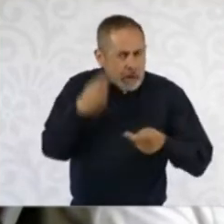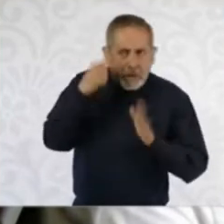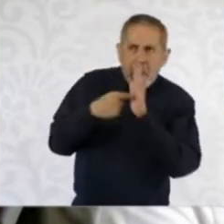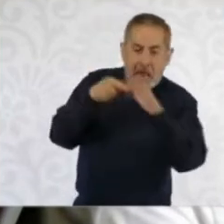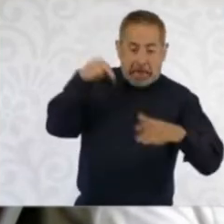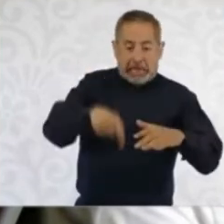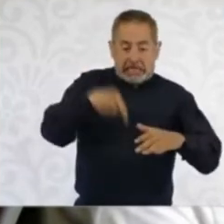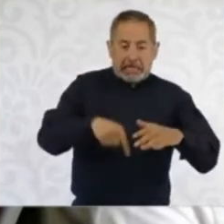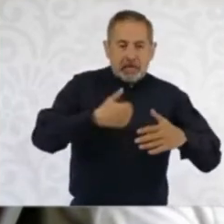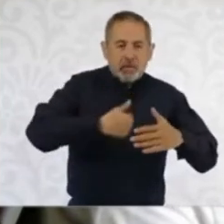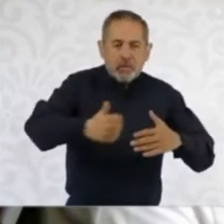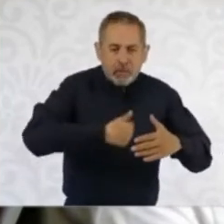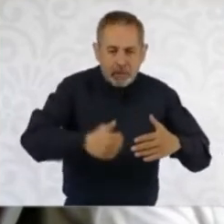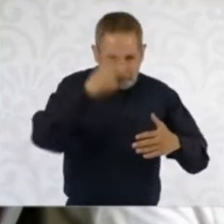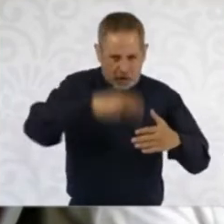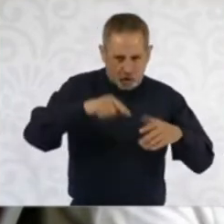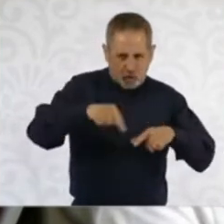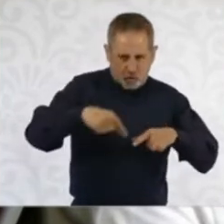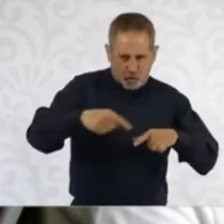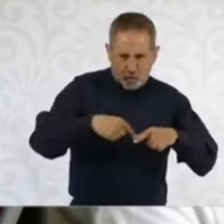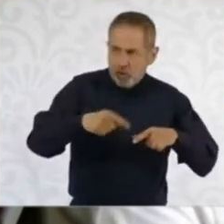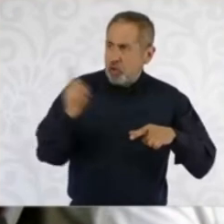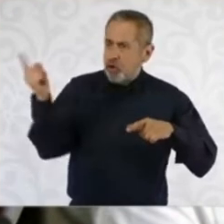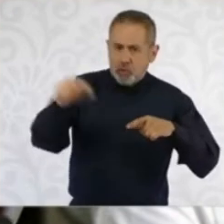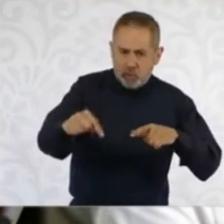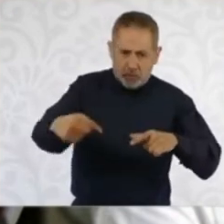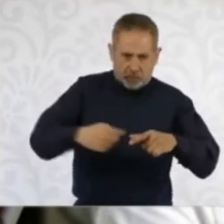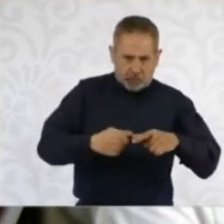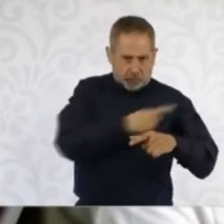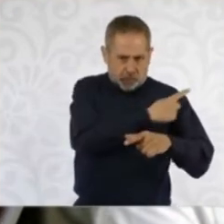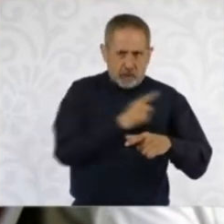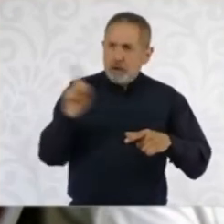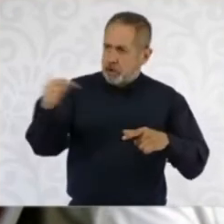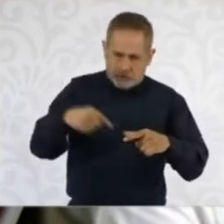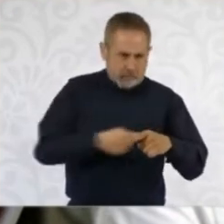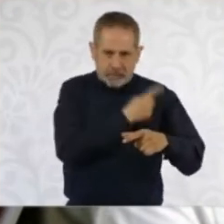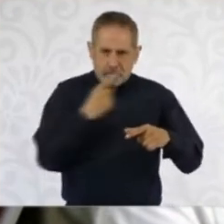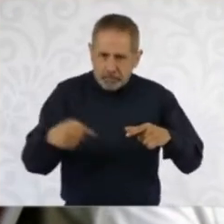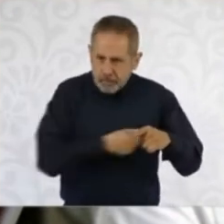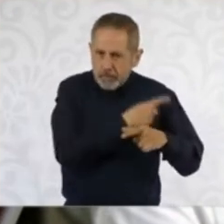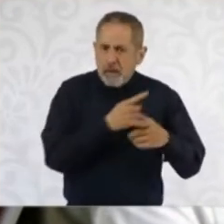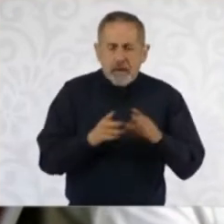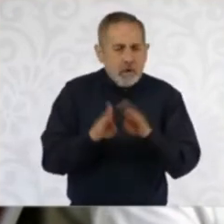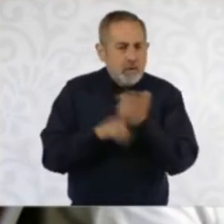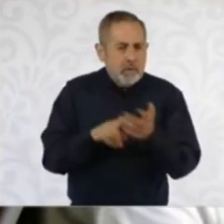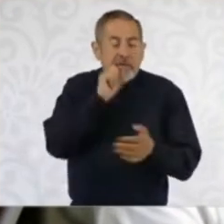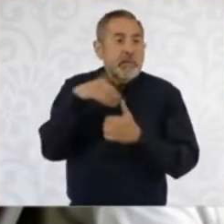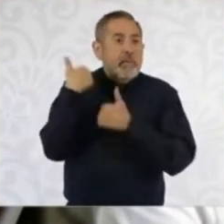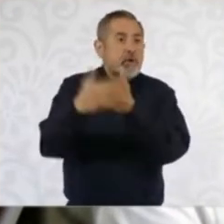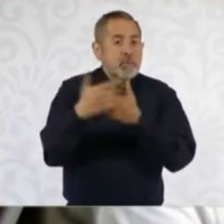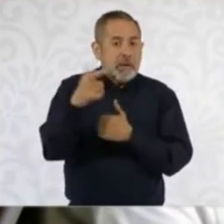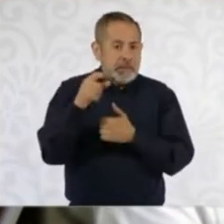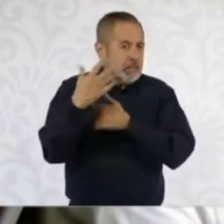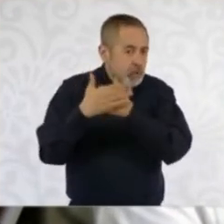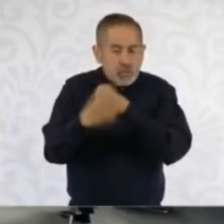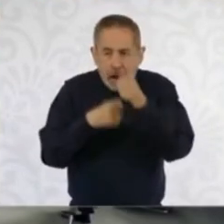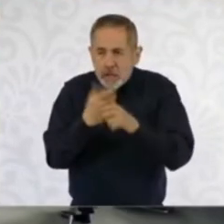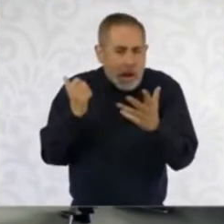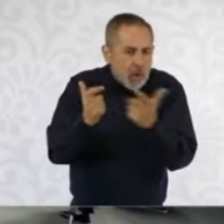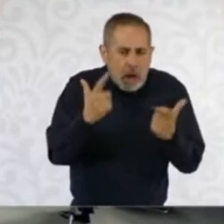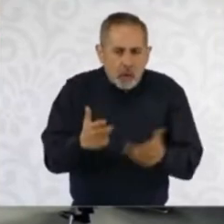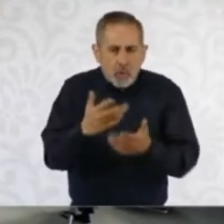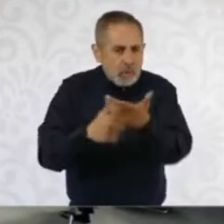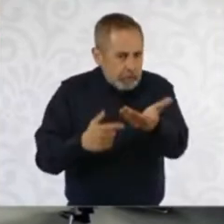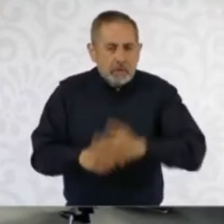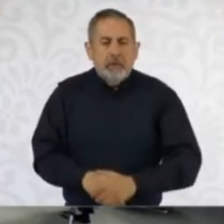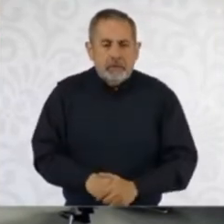este corredor interoceánico, no solamente con Asia, sino también con otros países, por ejemplo Sudáfrica, que también se va a llevar a cabo el G20 el próximo año? Sí